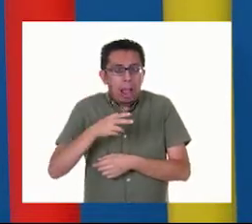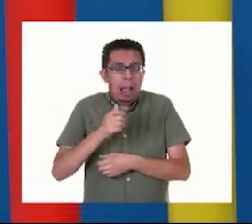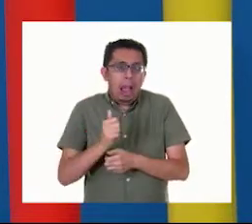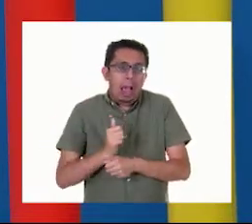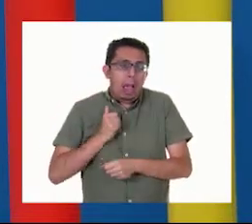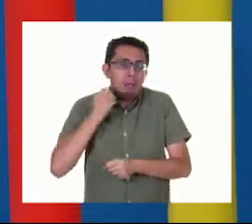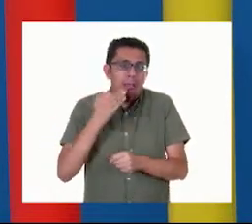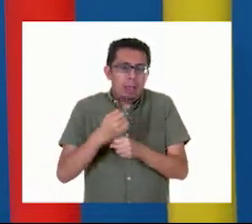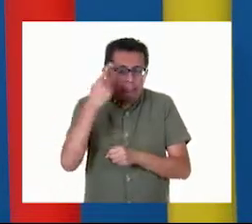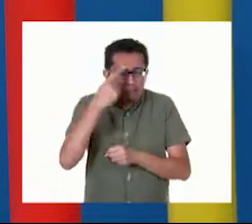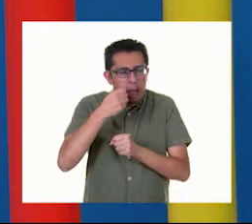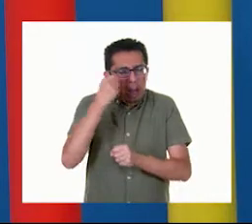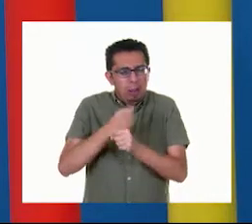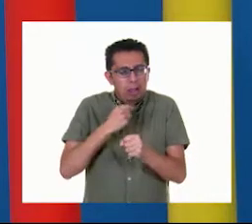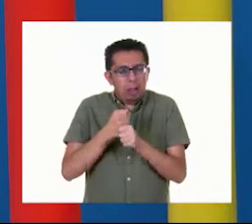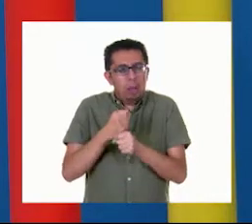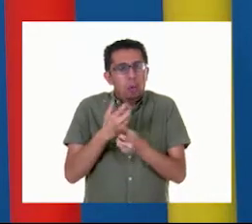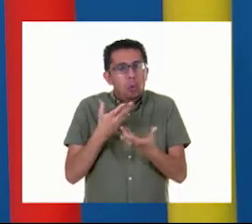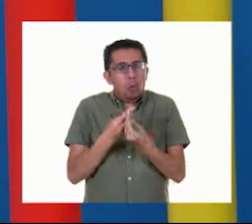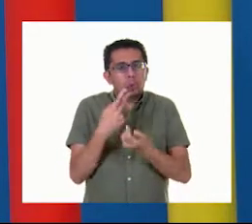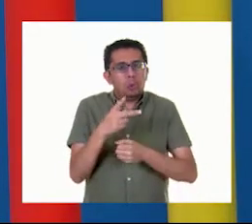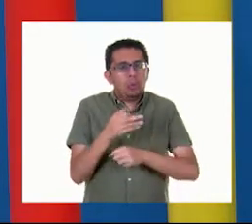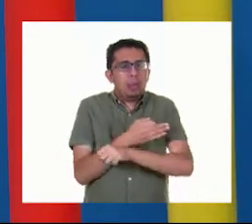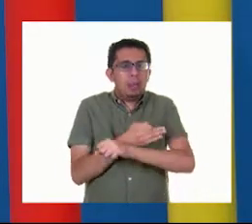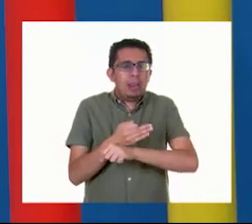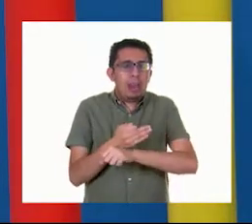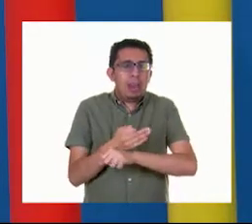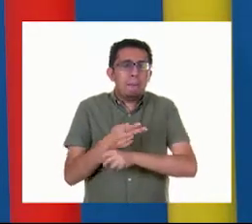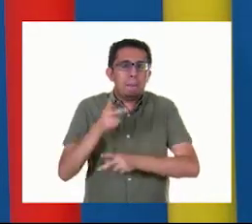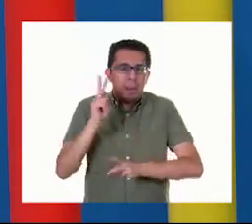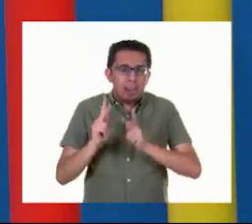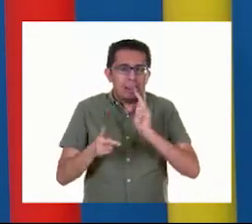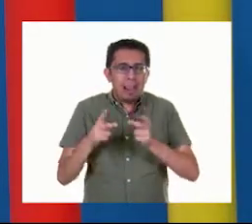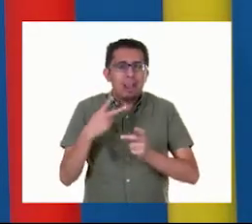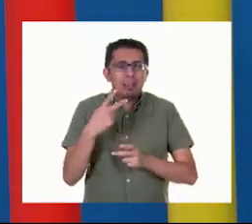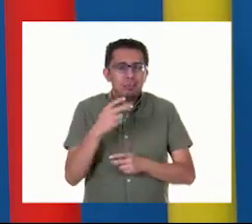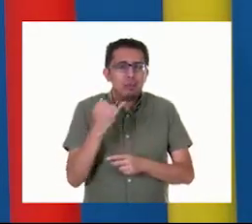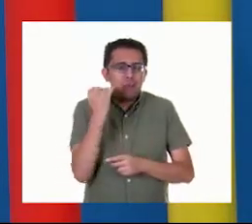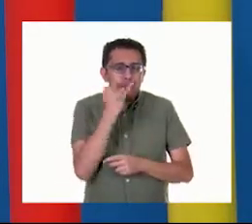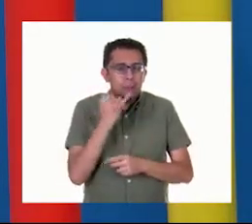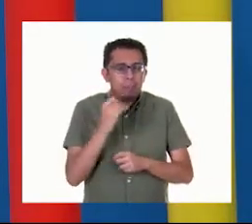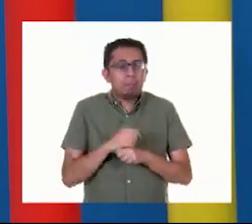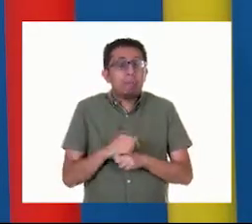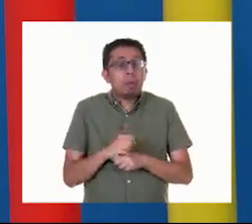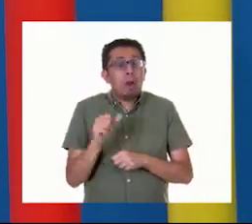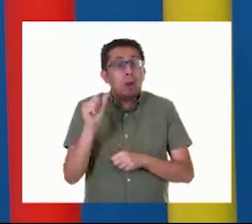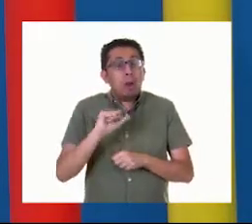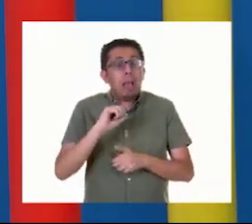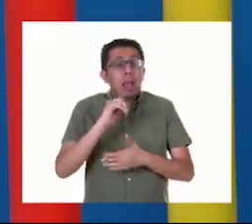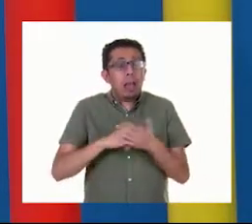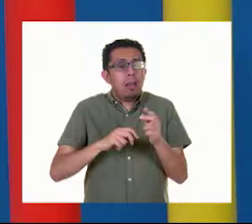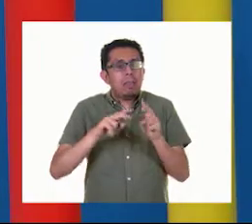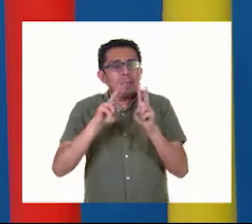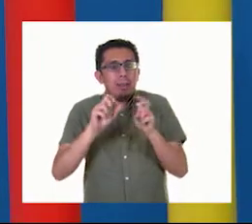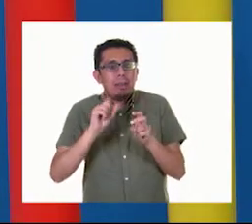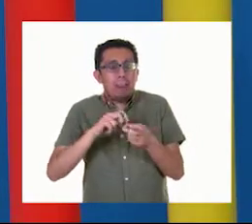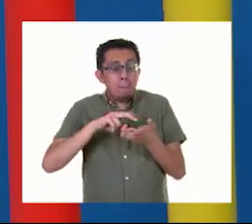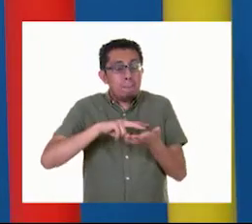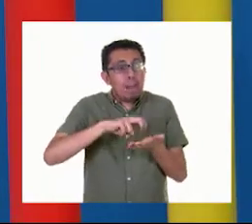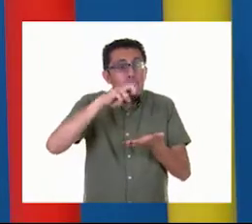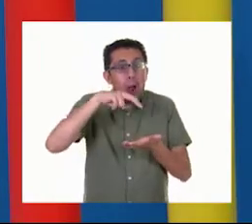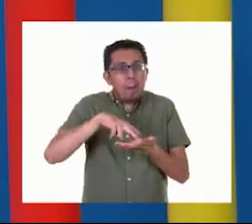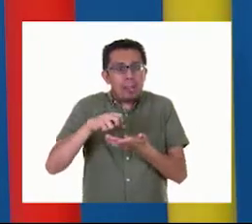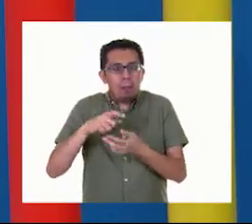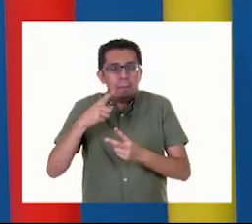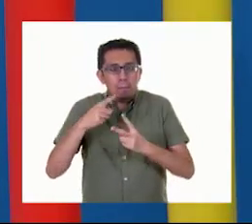momento para practicarla y platica con tu familia en tu lengua materna. Por hoy hemos terminado con De Brinco a Brincos, de matemáticas